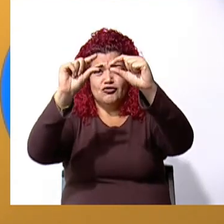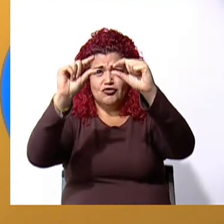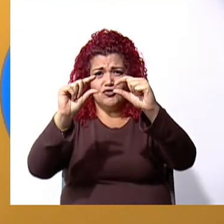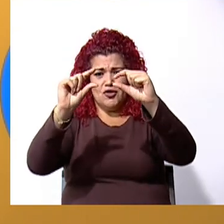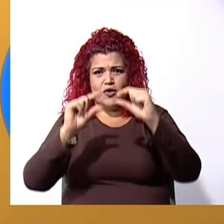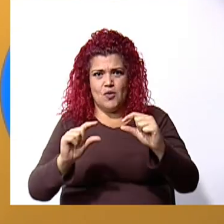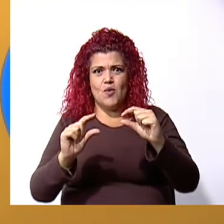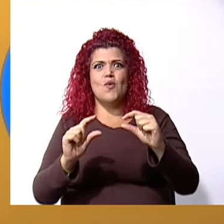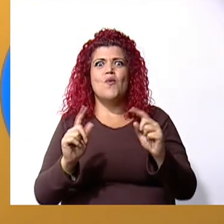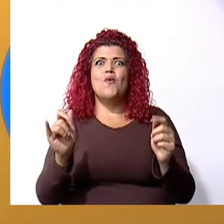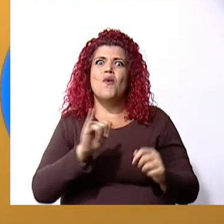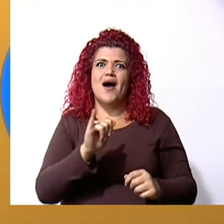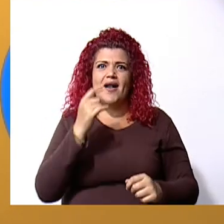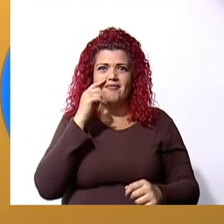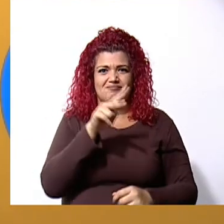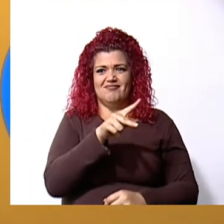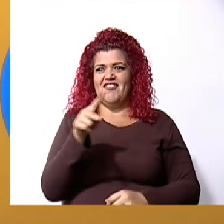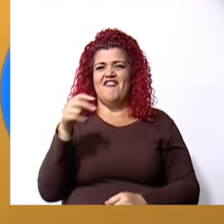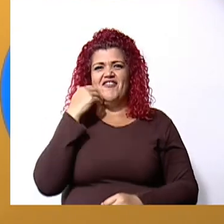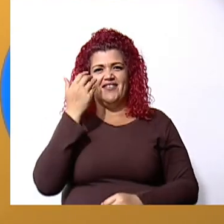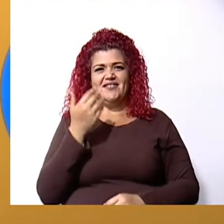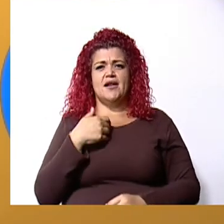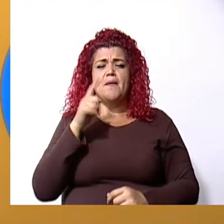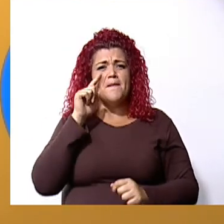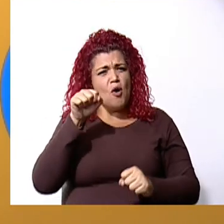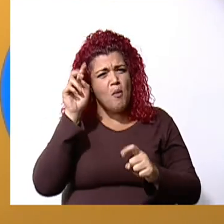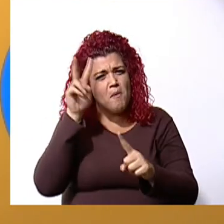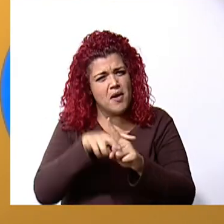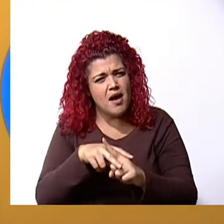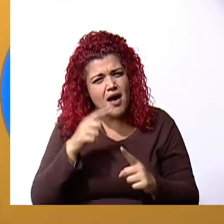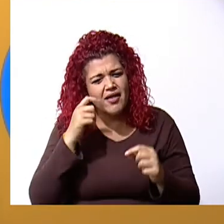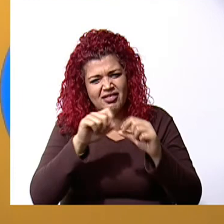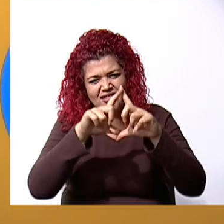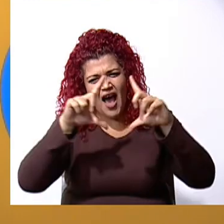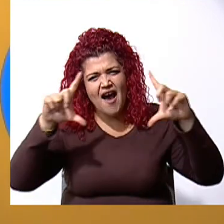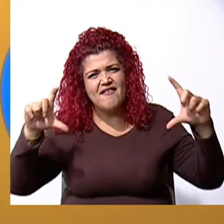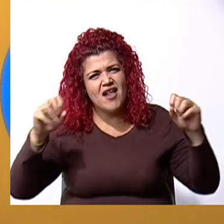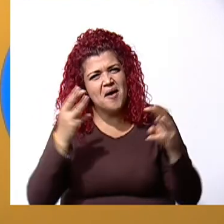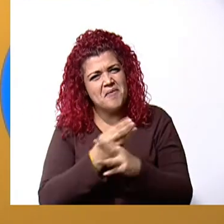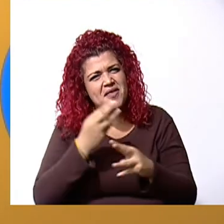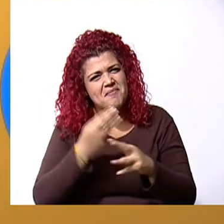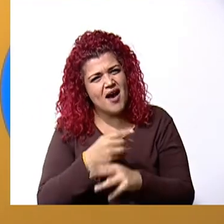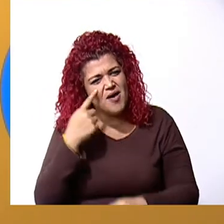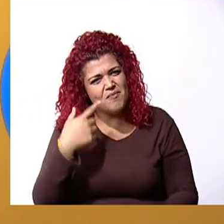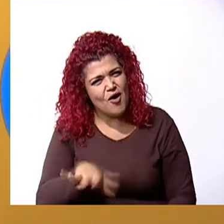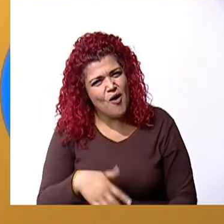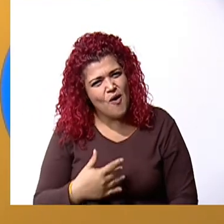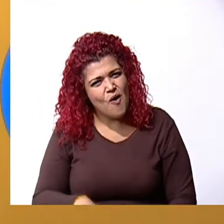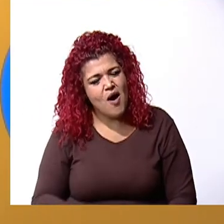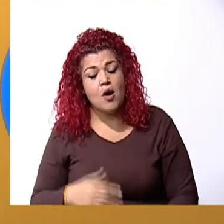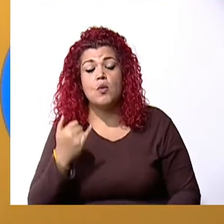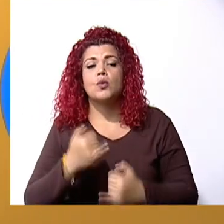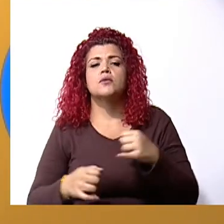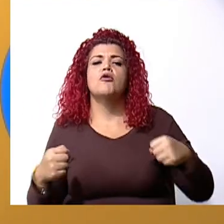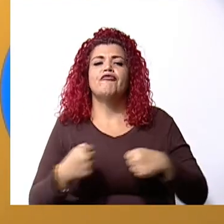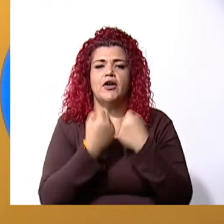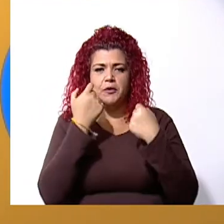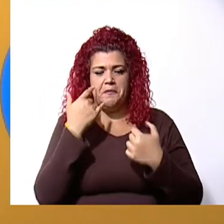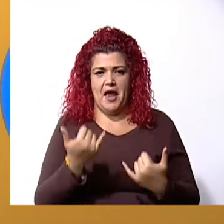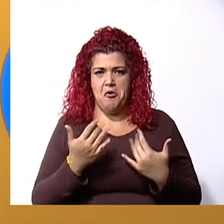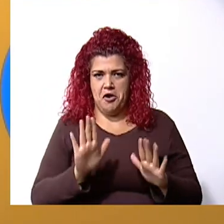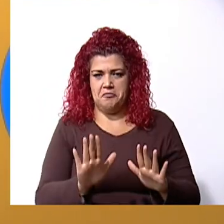Les tengo un último reto. Un último reto. Así que, ¿se atreven?